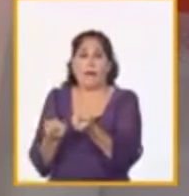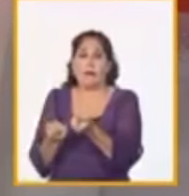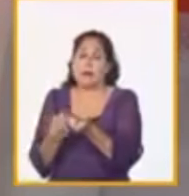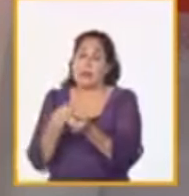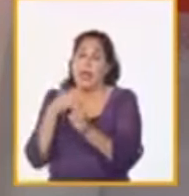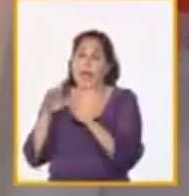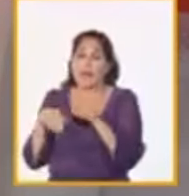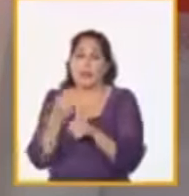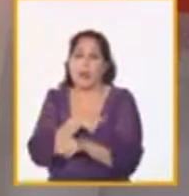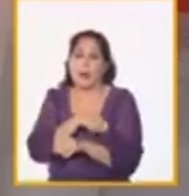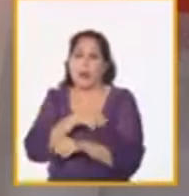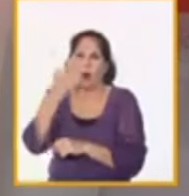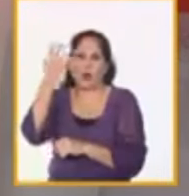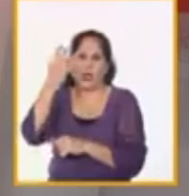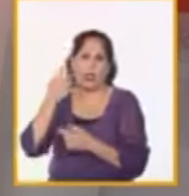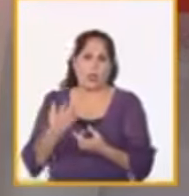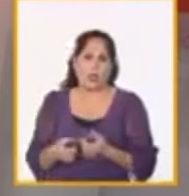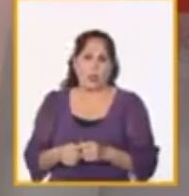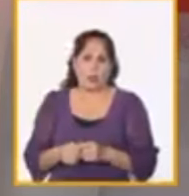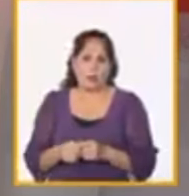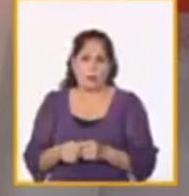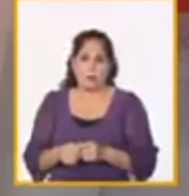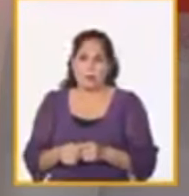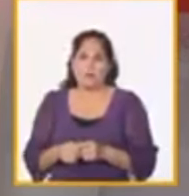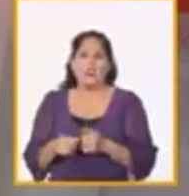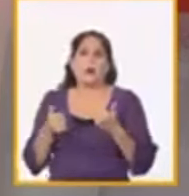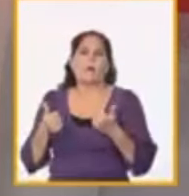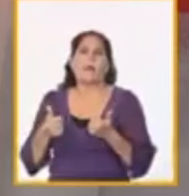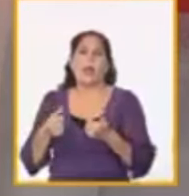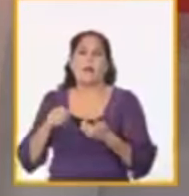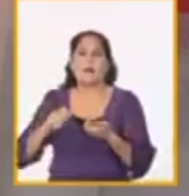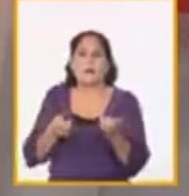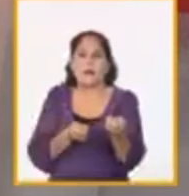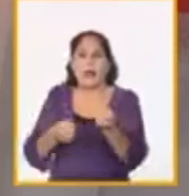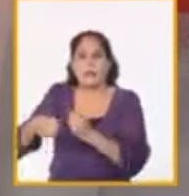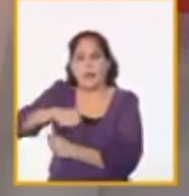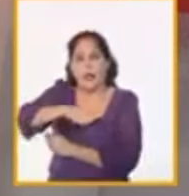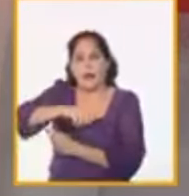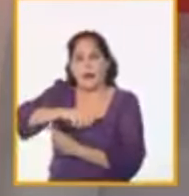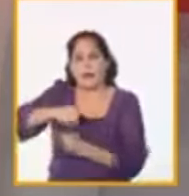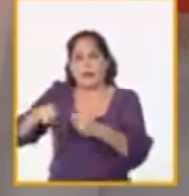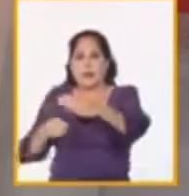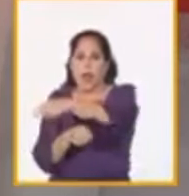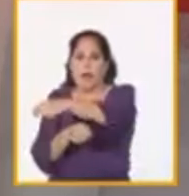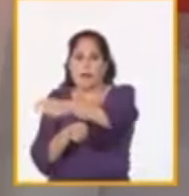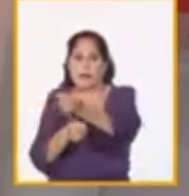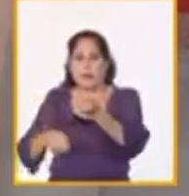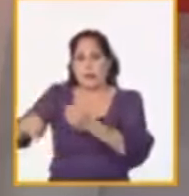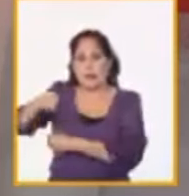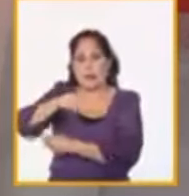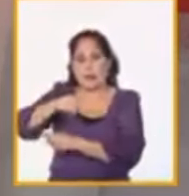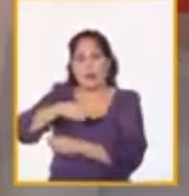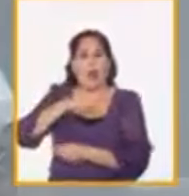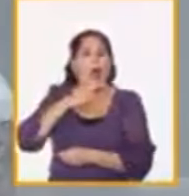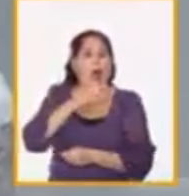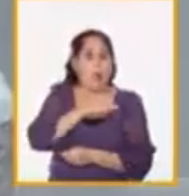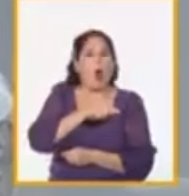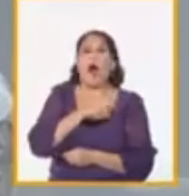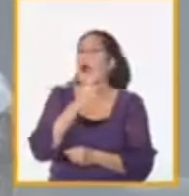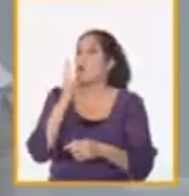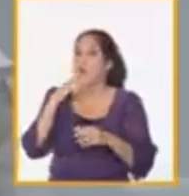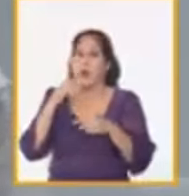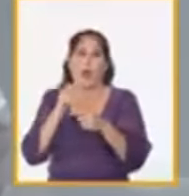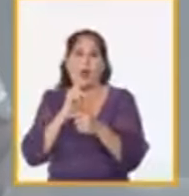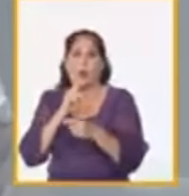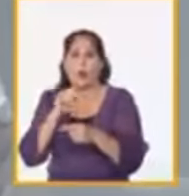hace la población, que dice, no manipulan bien las válvulas. Y donde quiera, donde antes me llegaba a no ya. O sea que esos problemas están